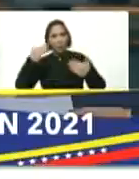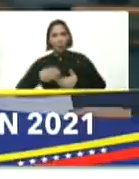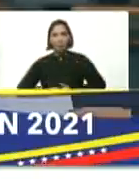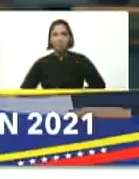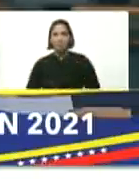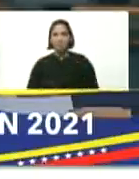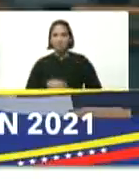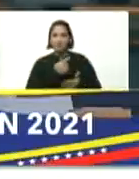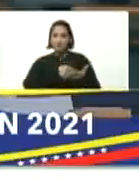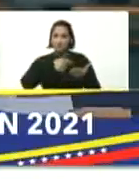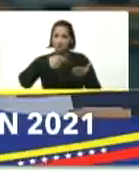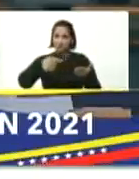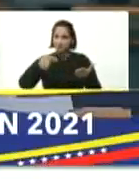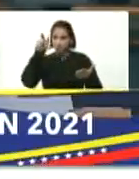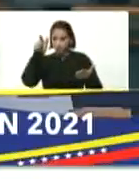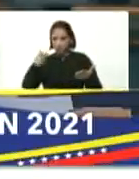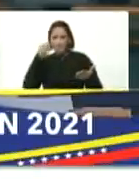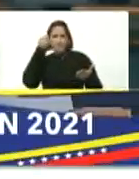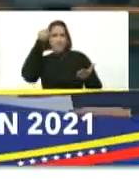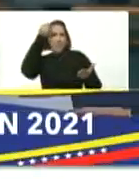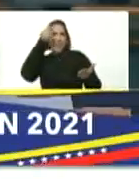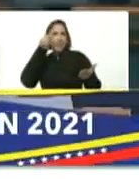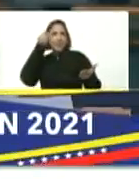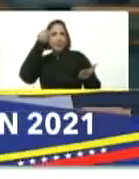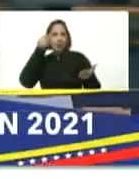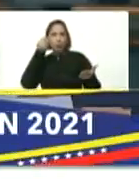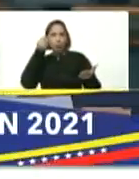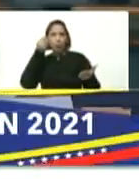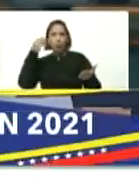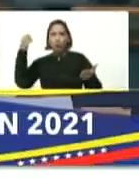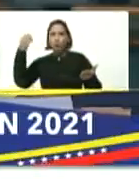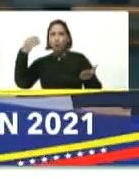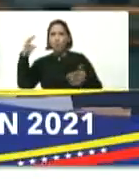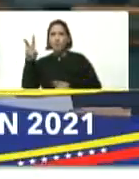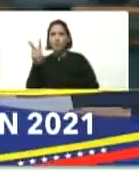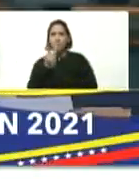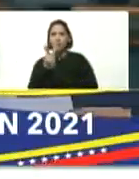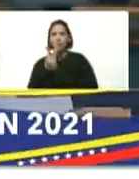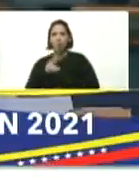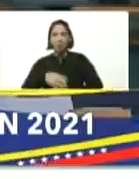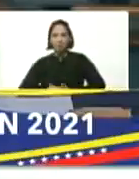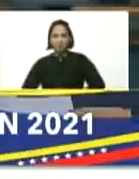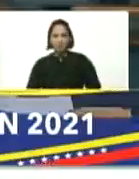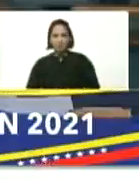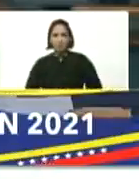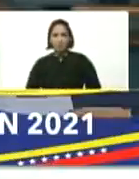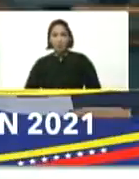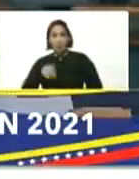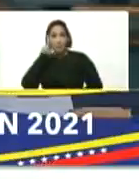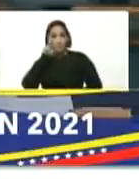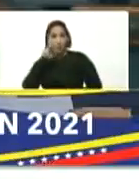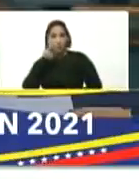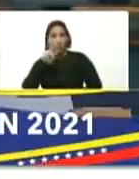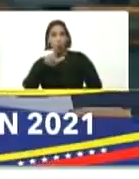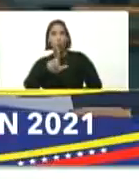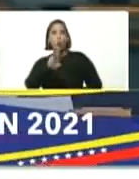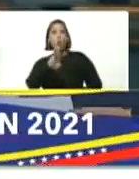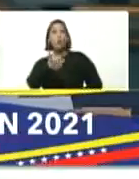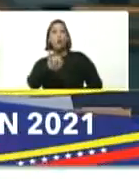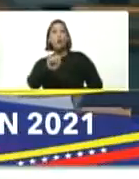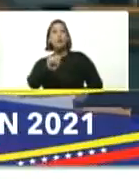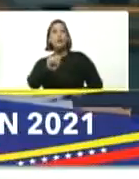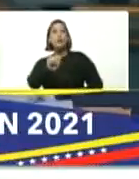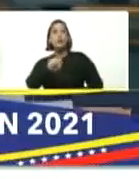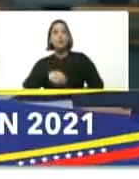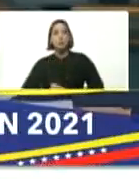al escritor, pensador, luz de Venezuela, el profesor Luis Brito García,